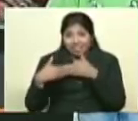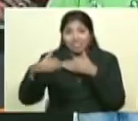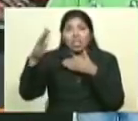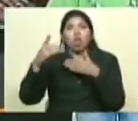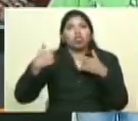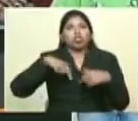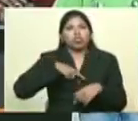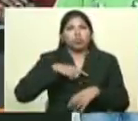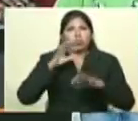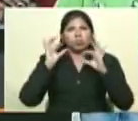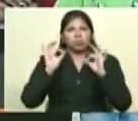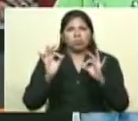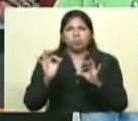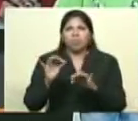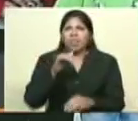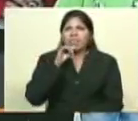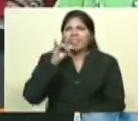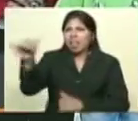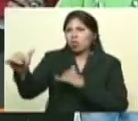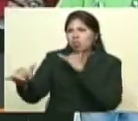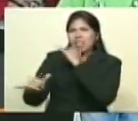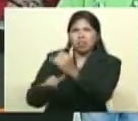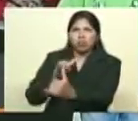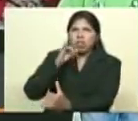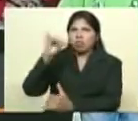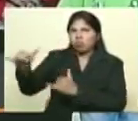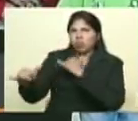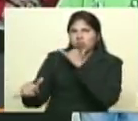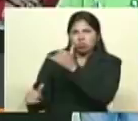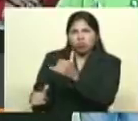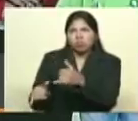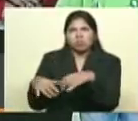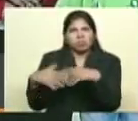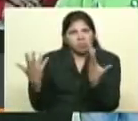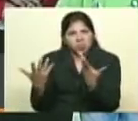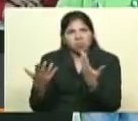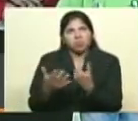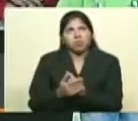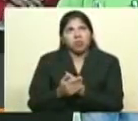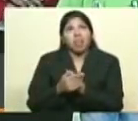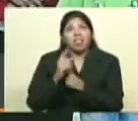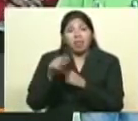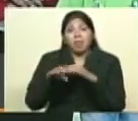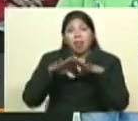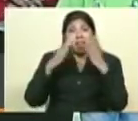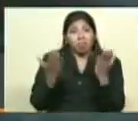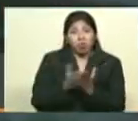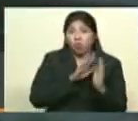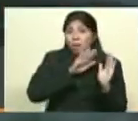calles a denunciar esta desvergüenza. Contamos con el apoyo del mundo entero